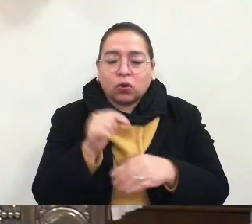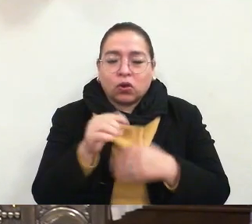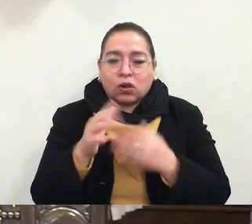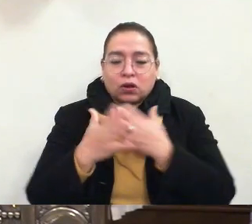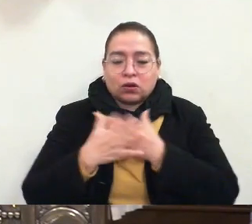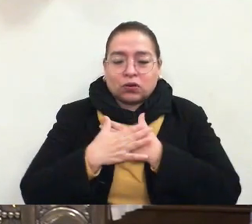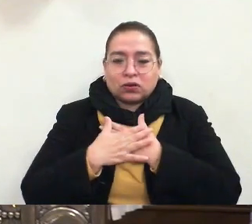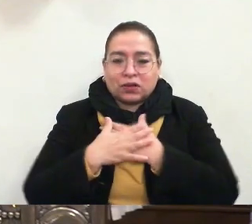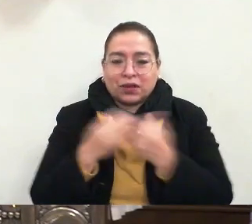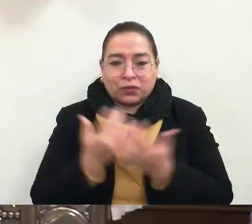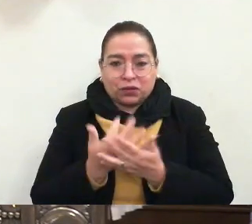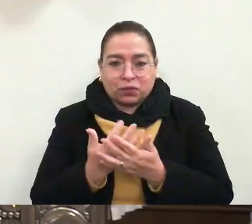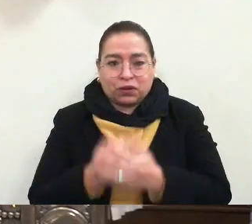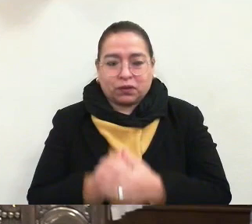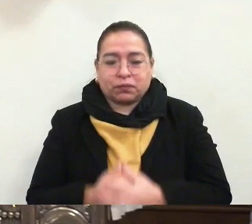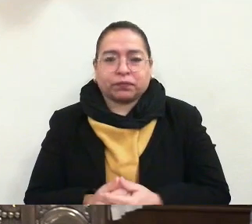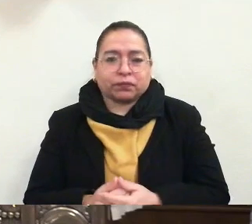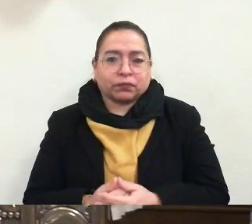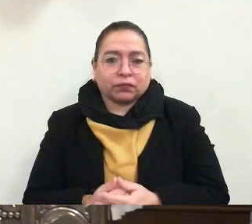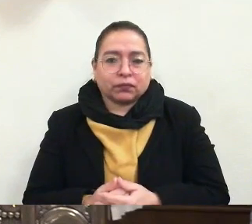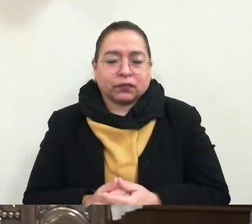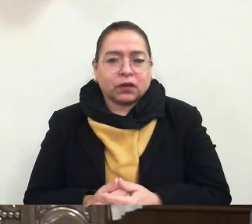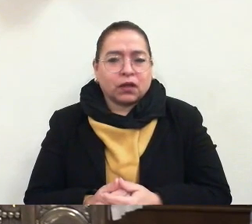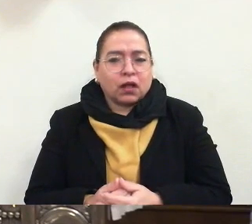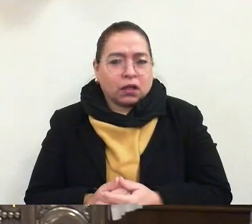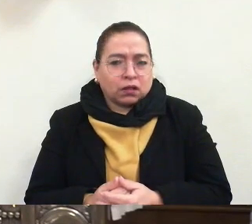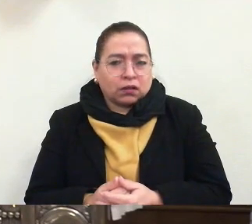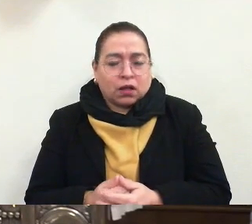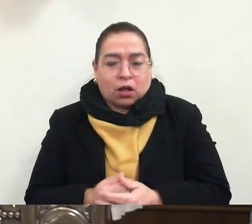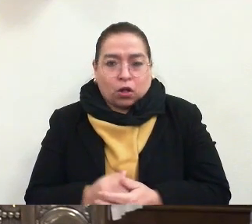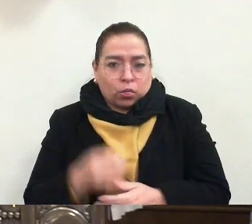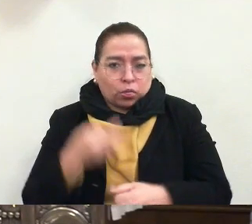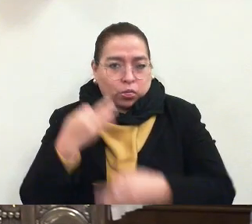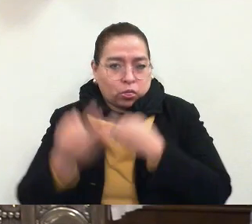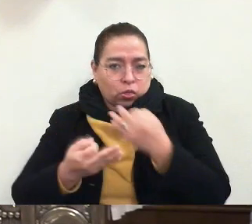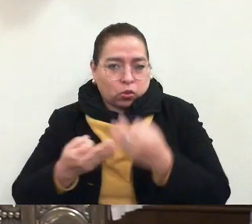No está agotado todo lo que dijo Jesús.